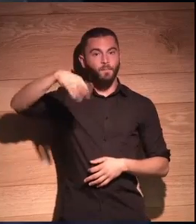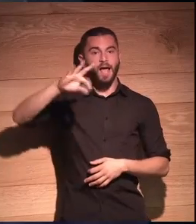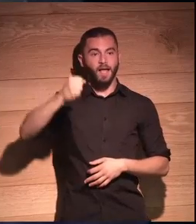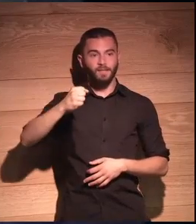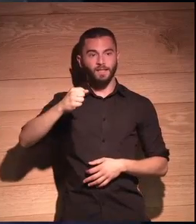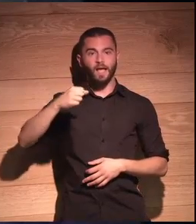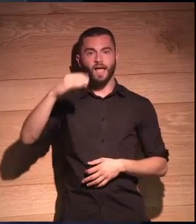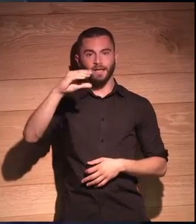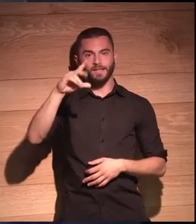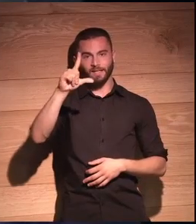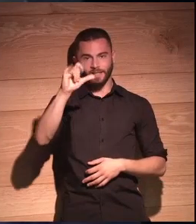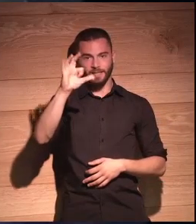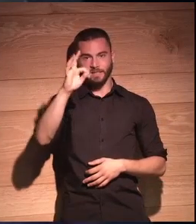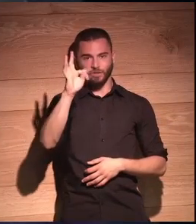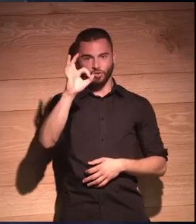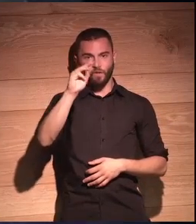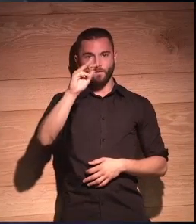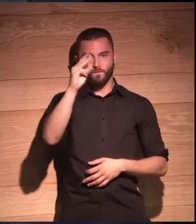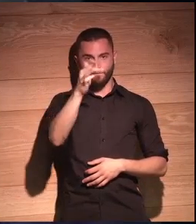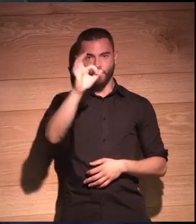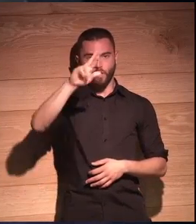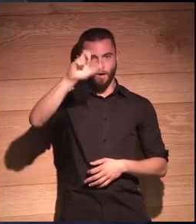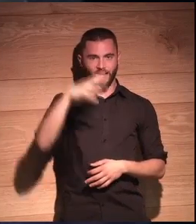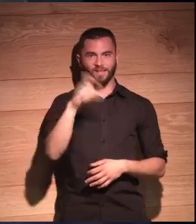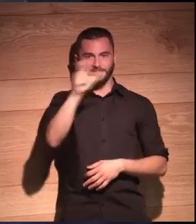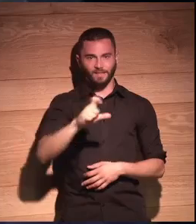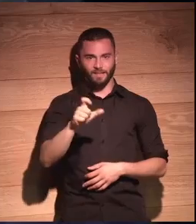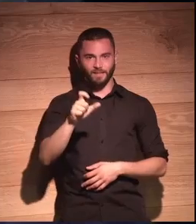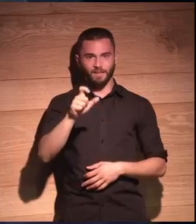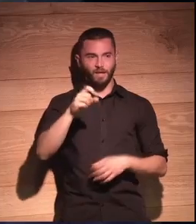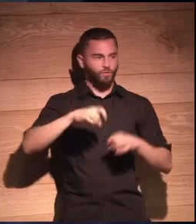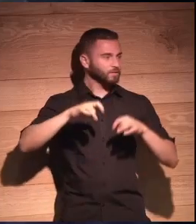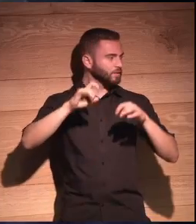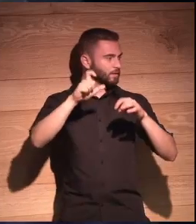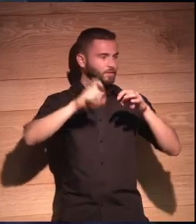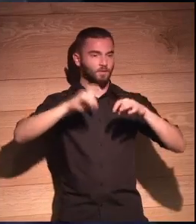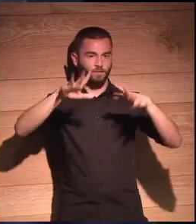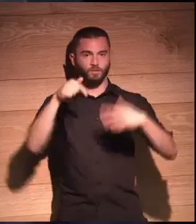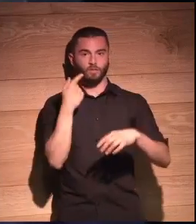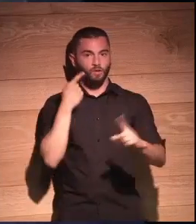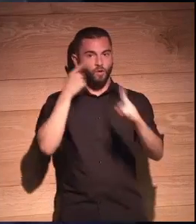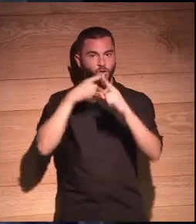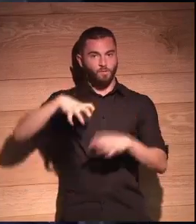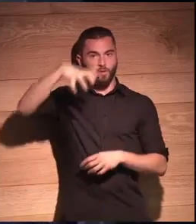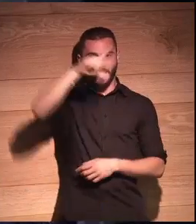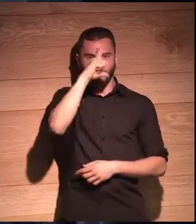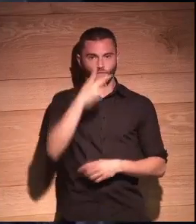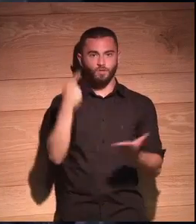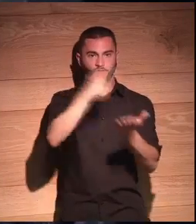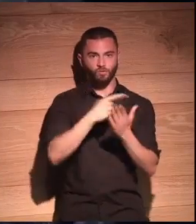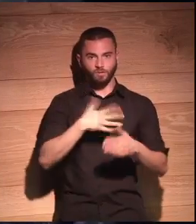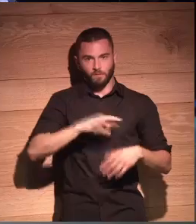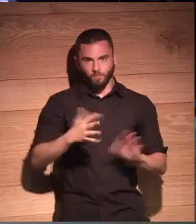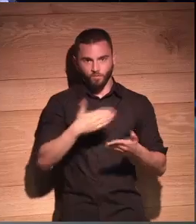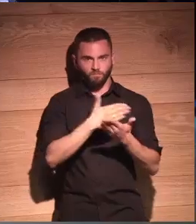La astronauta italiana, la primera mujer en volver a la Luna. Eso sería como una especie de justicia poética, ¿no? Es decir, vale, ya habéis hecho la carrera,